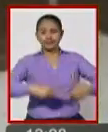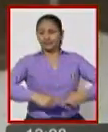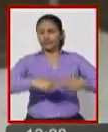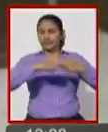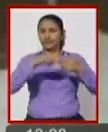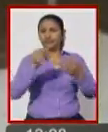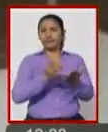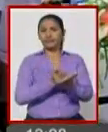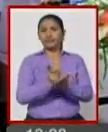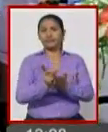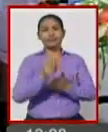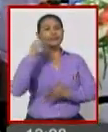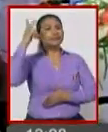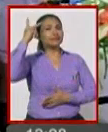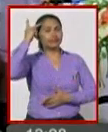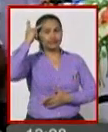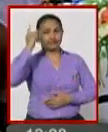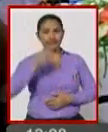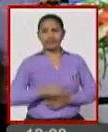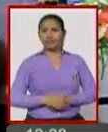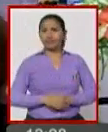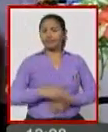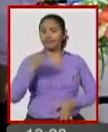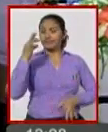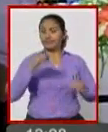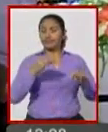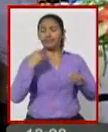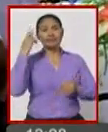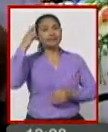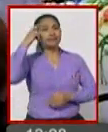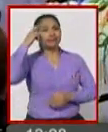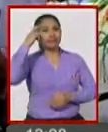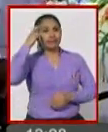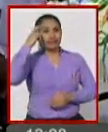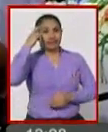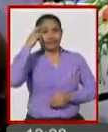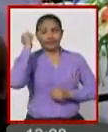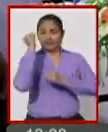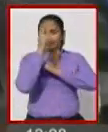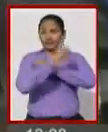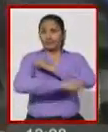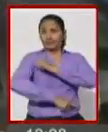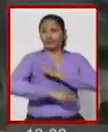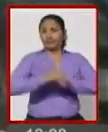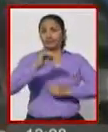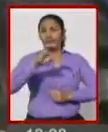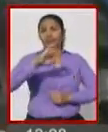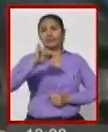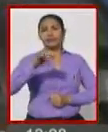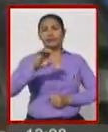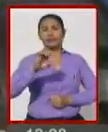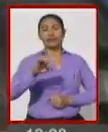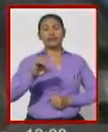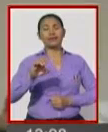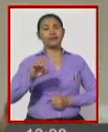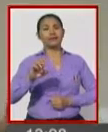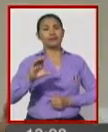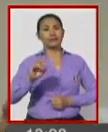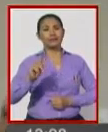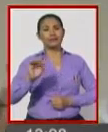suspender los derechos políticos si no en virtud de sentencia ejecutoriada en materia